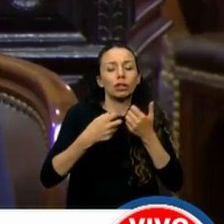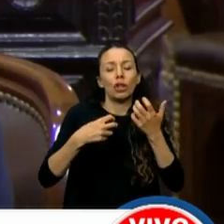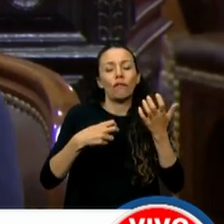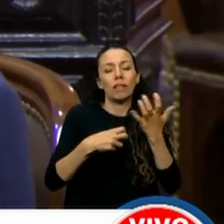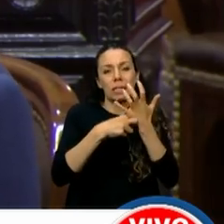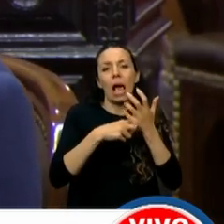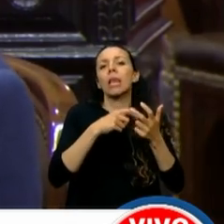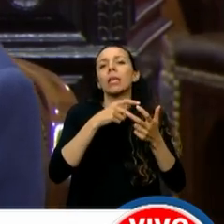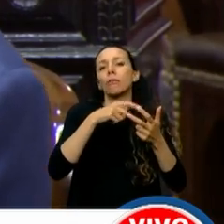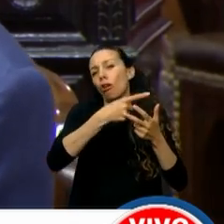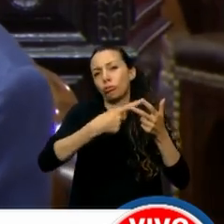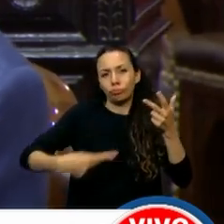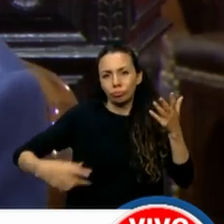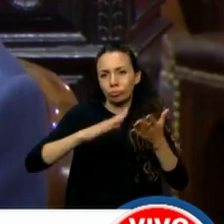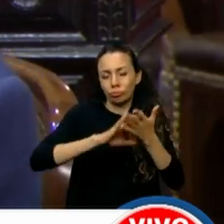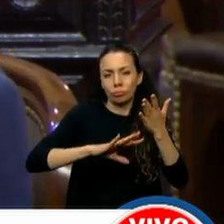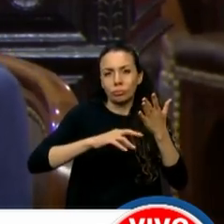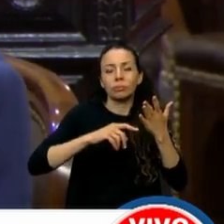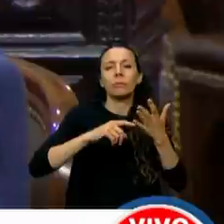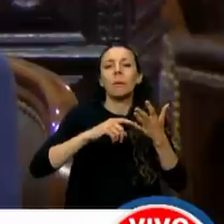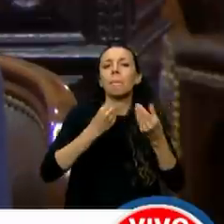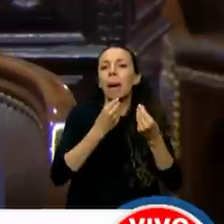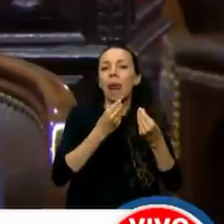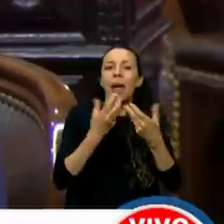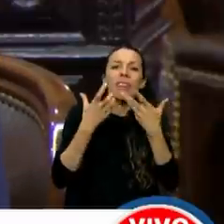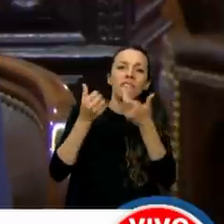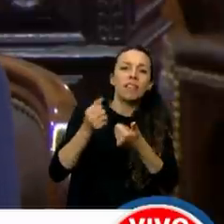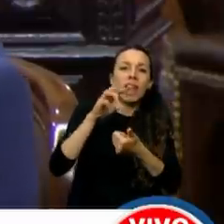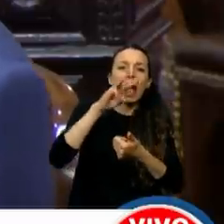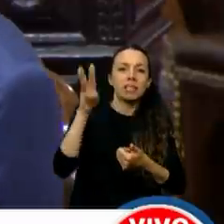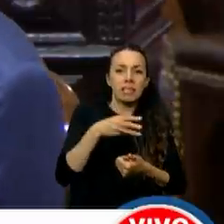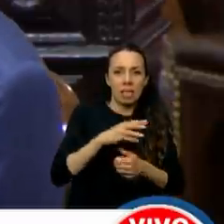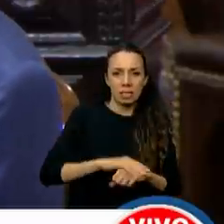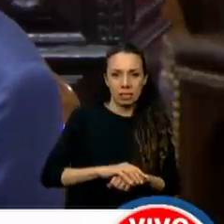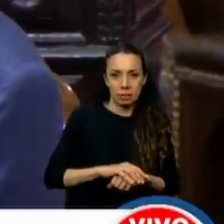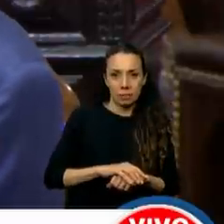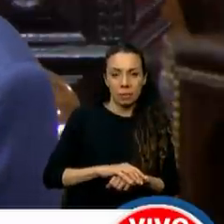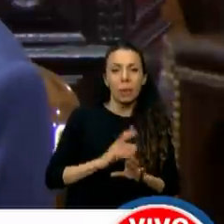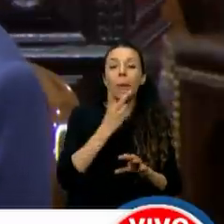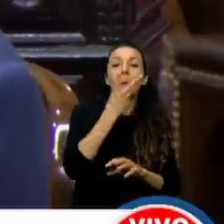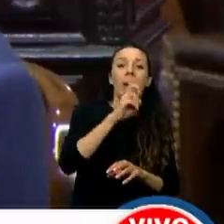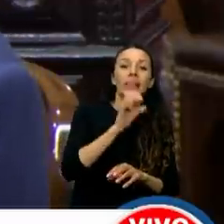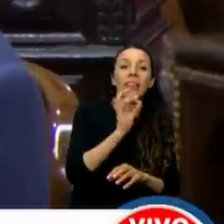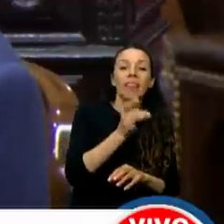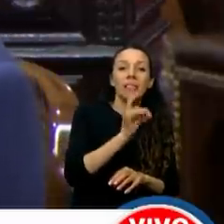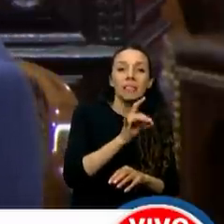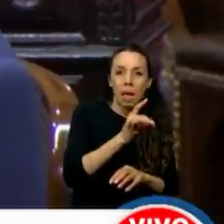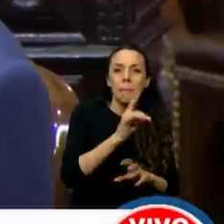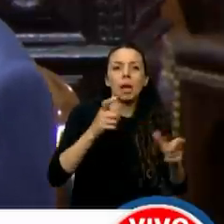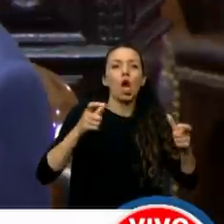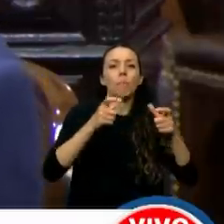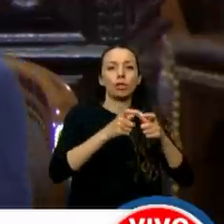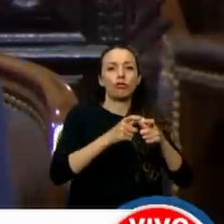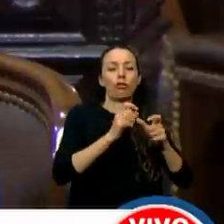agregados fiscales supuestamente para defender el anses el 20 de diciembre estuvo en la comisión el